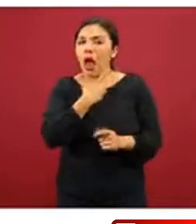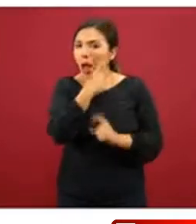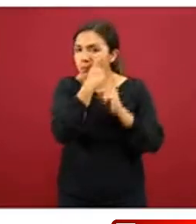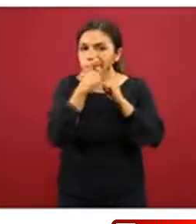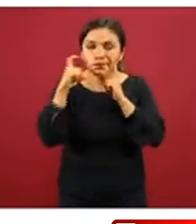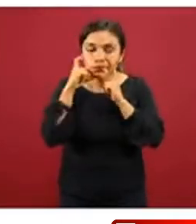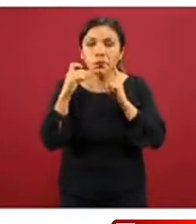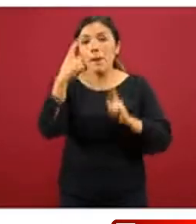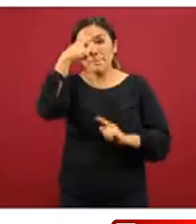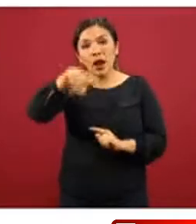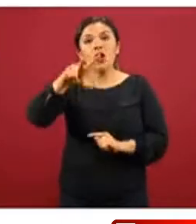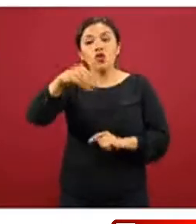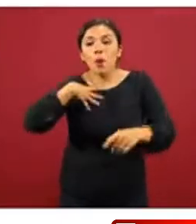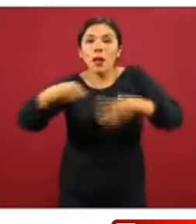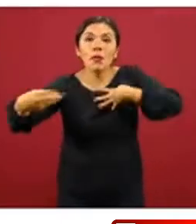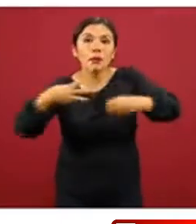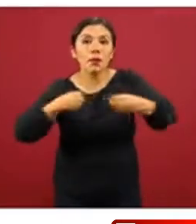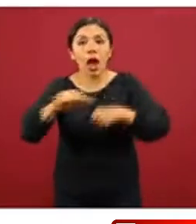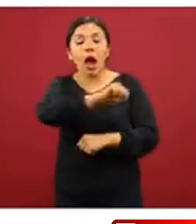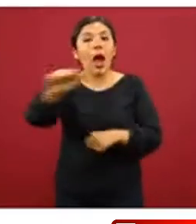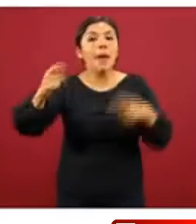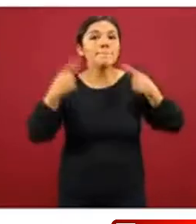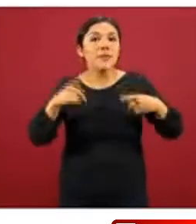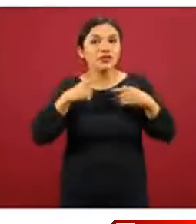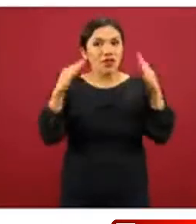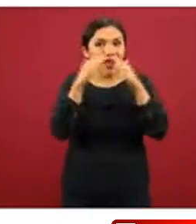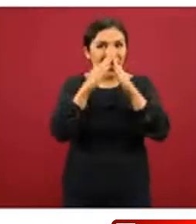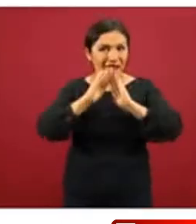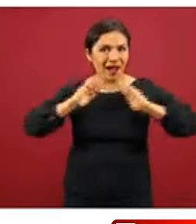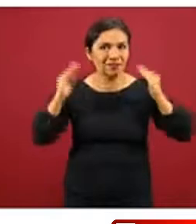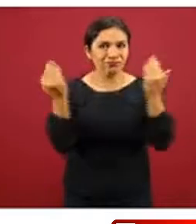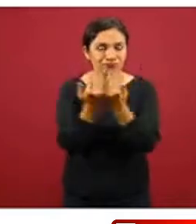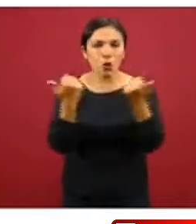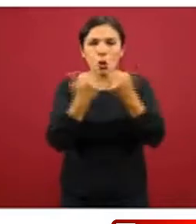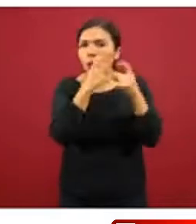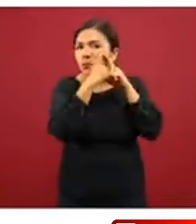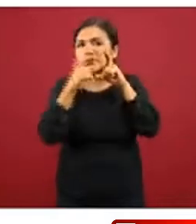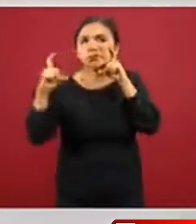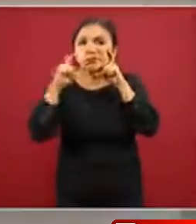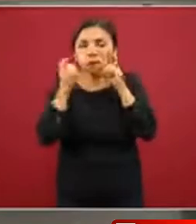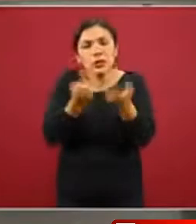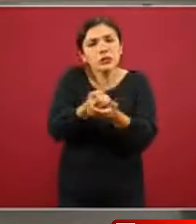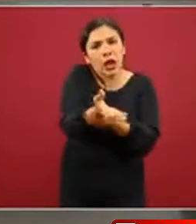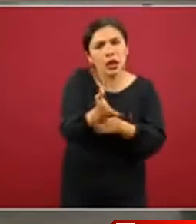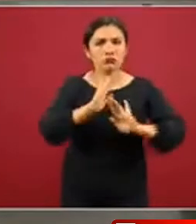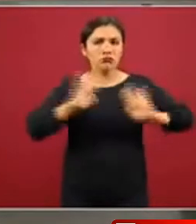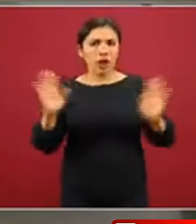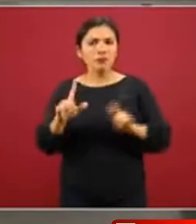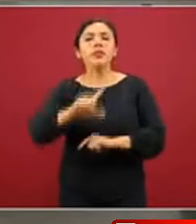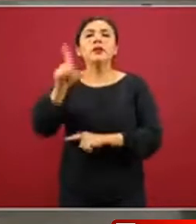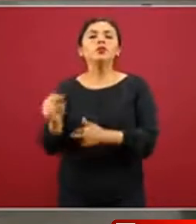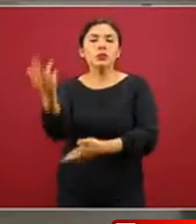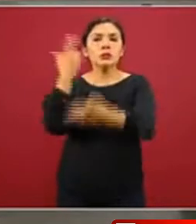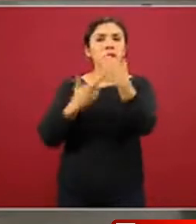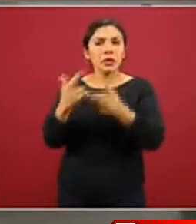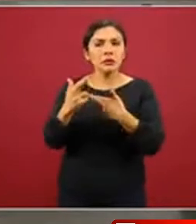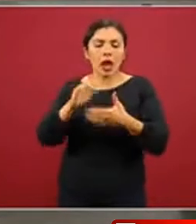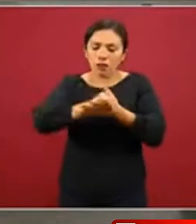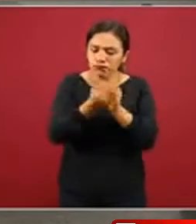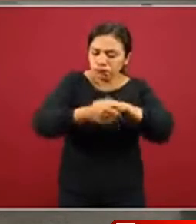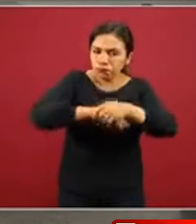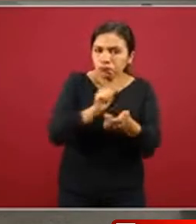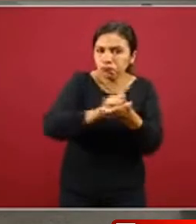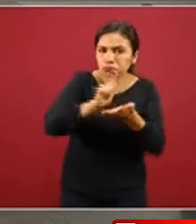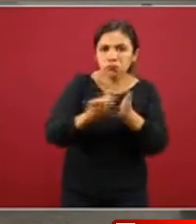que permita que no contagien a las personas en su casa, se pone cubrebocas y sale, y ya, después regresa, se lave las manos y